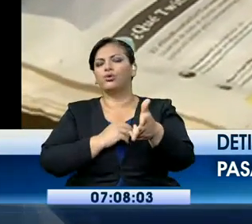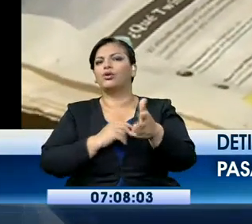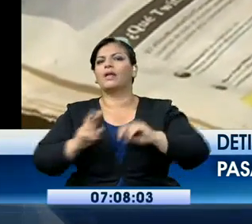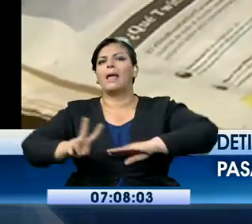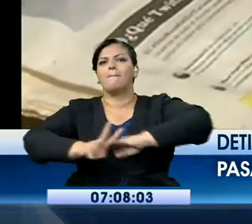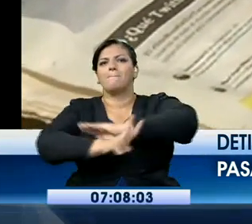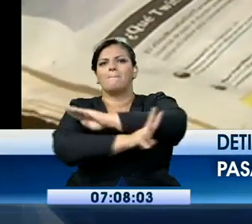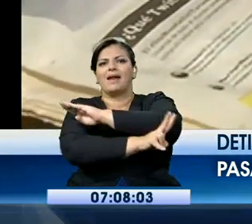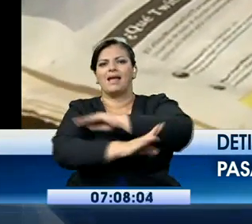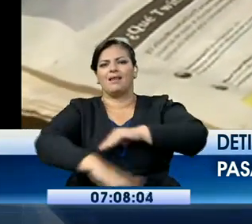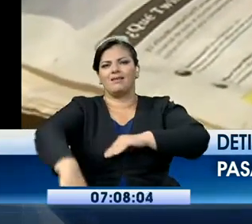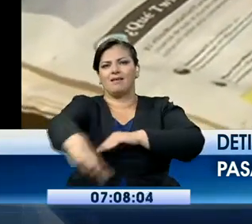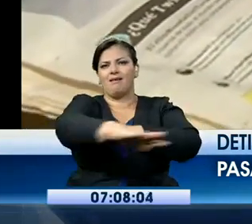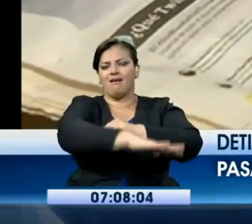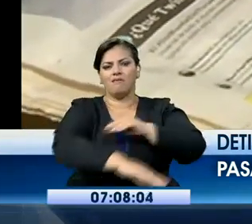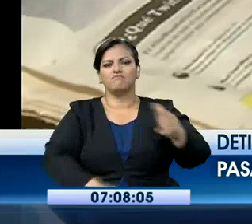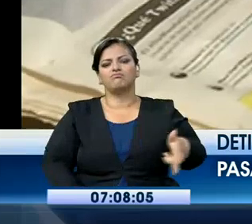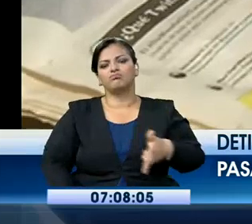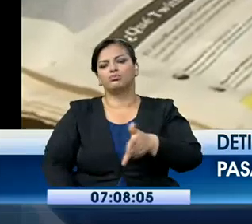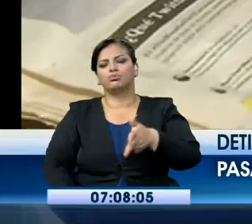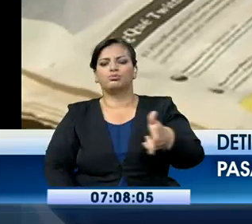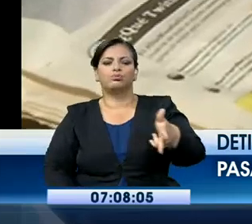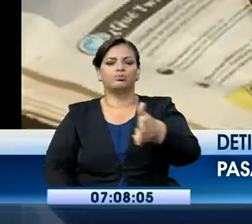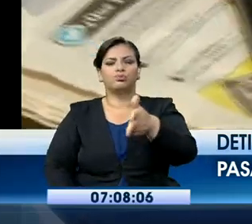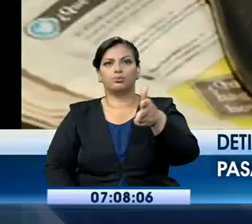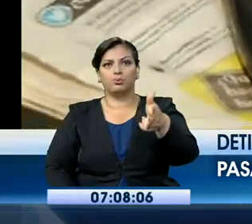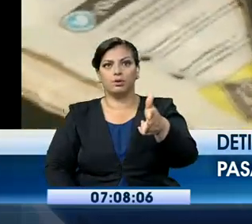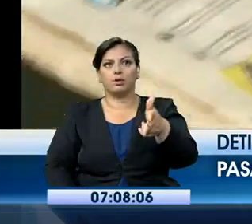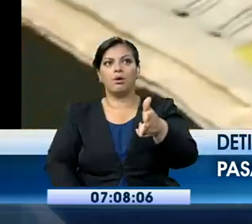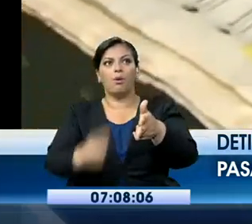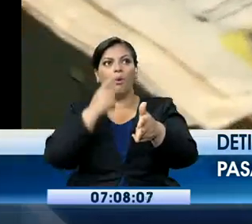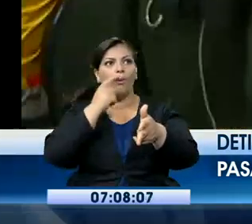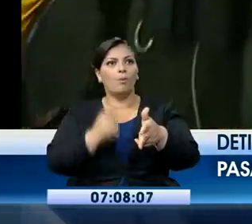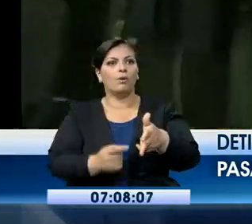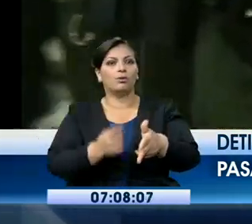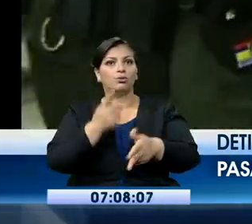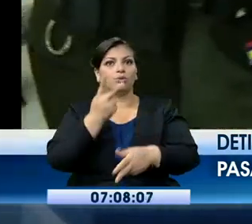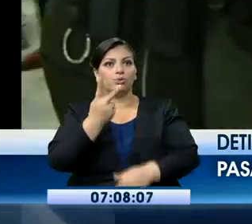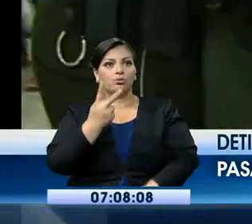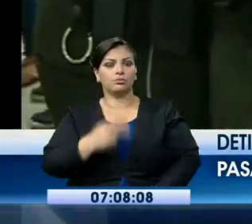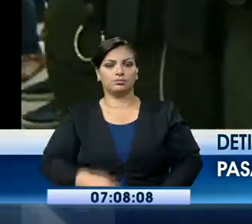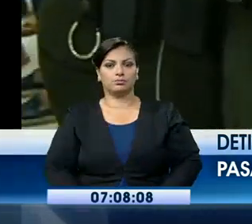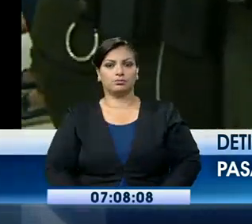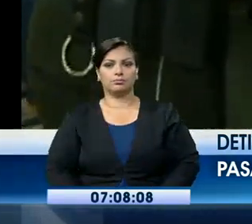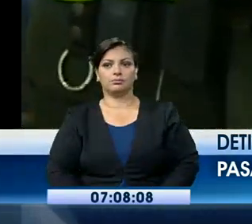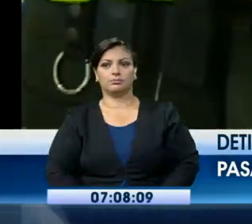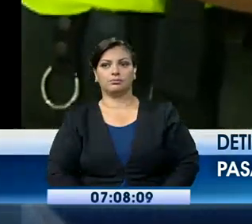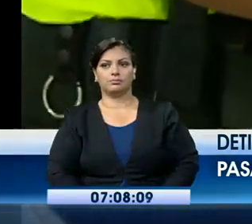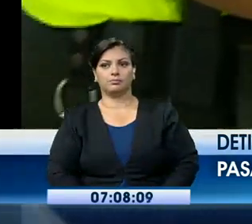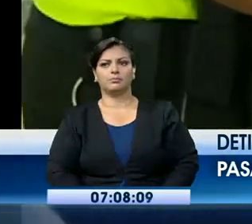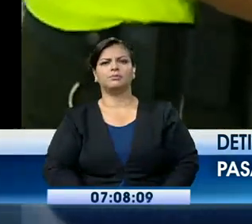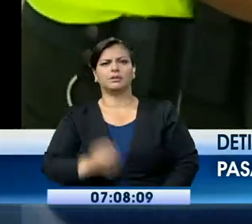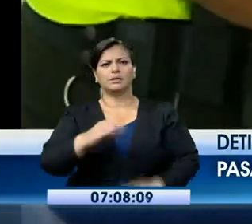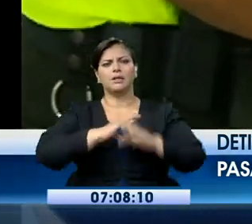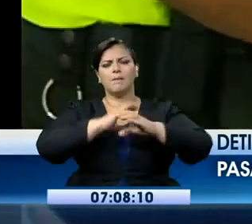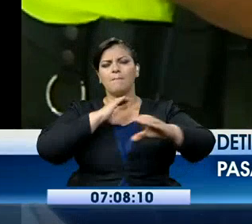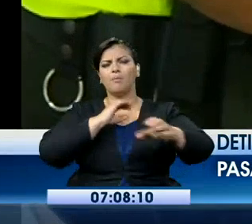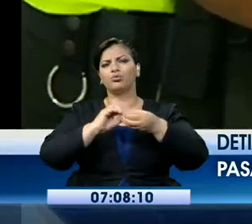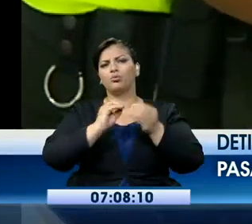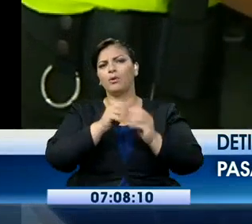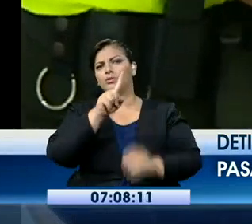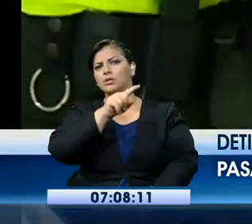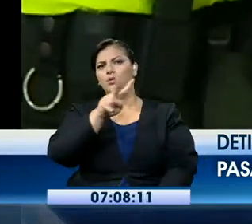Los Vergeles en Guayaquil. Un asalto de una línea de bus, la 124, a la altura de Los Vergeles, se pudo